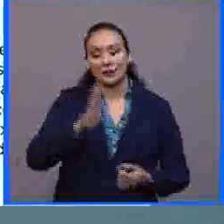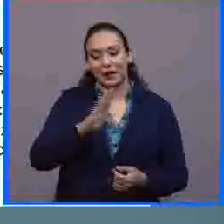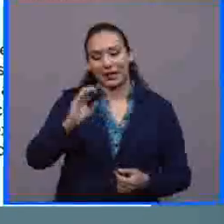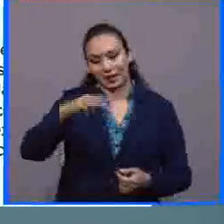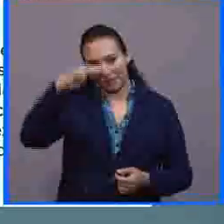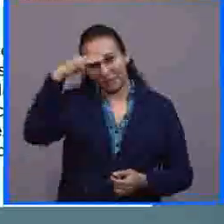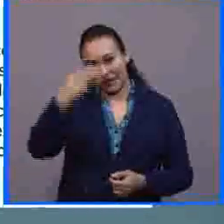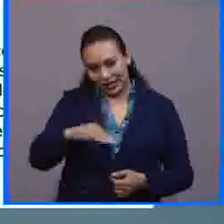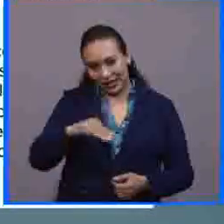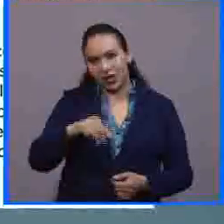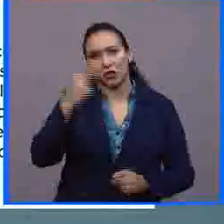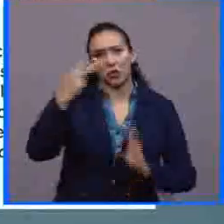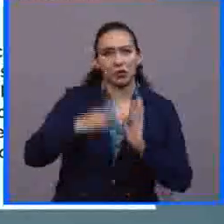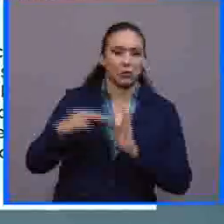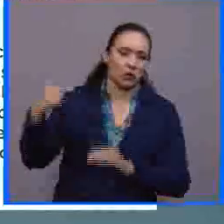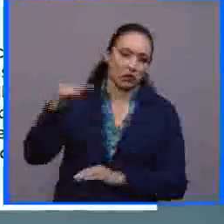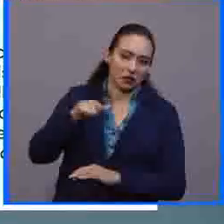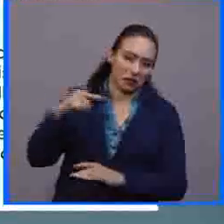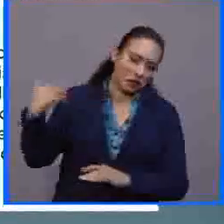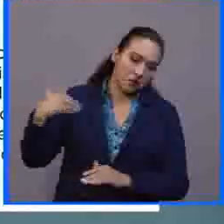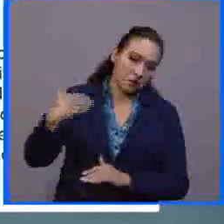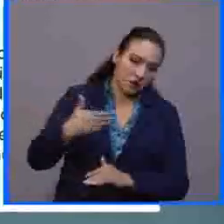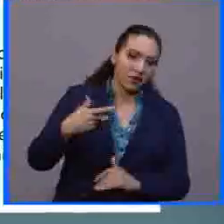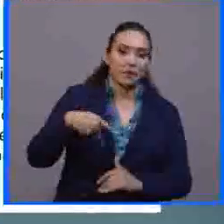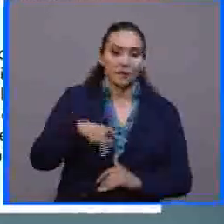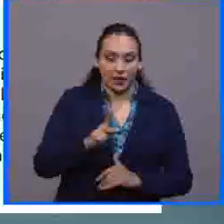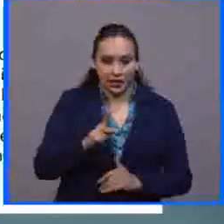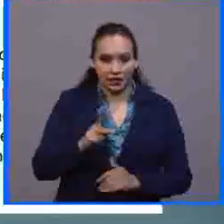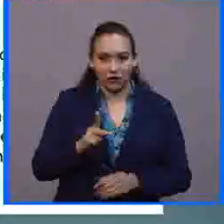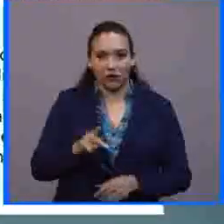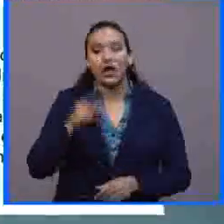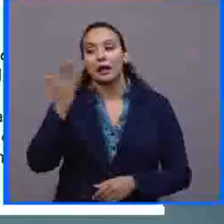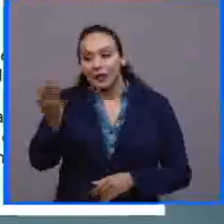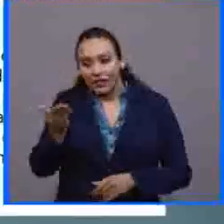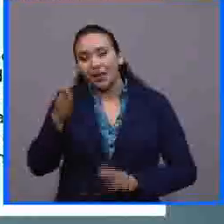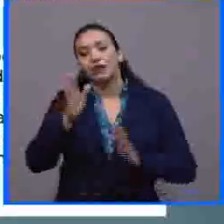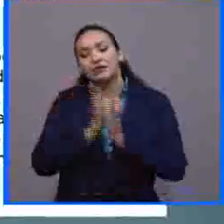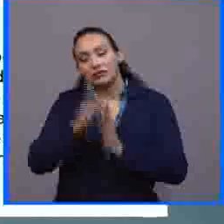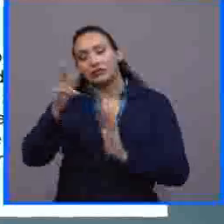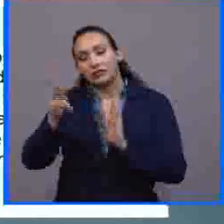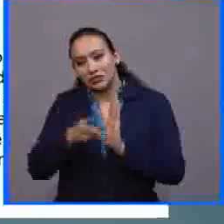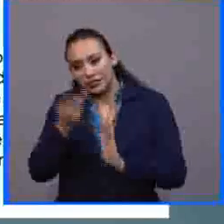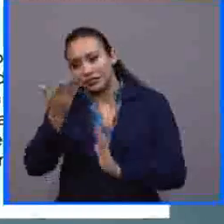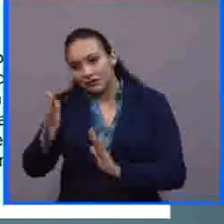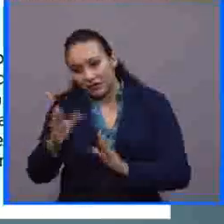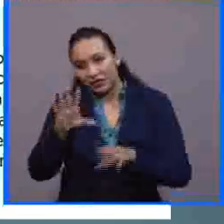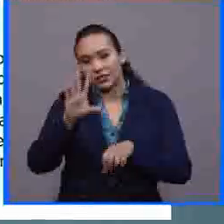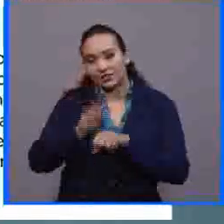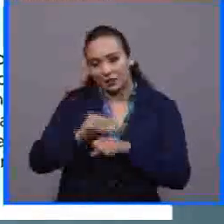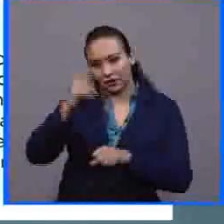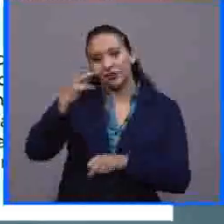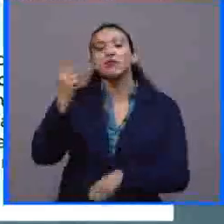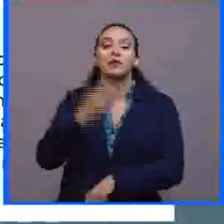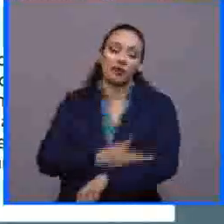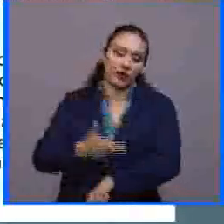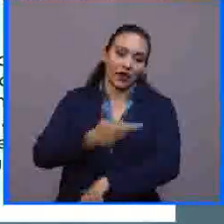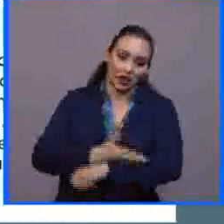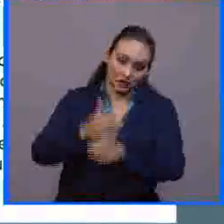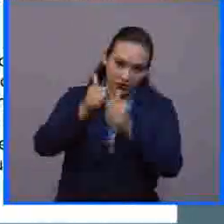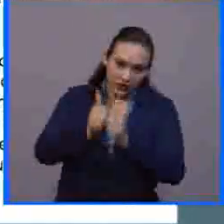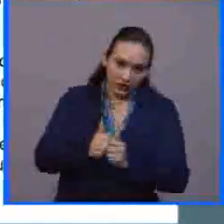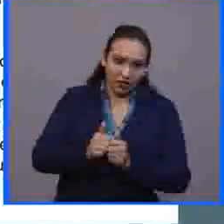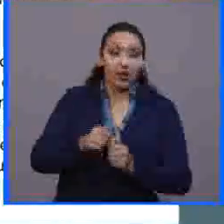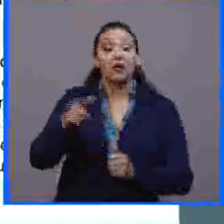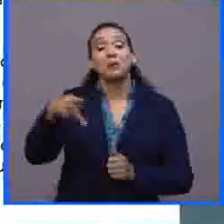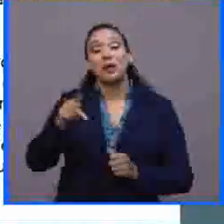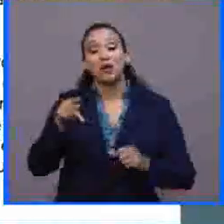desde 2017. A pesar de diversos intentos, no logró que las autoridades migratorias permitieran regularizar su situación. Fue